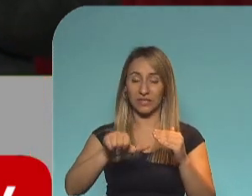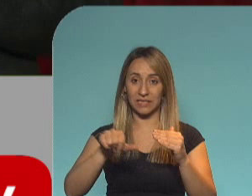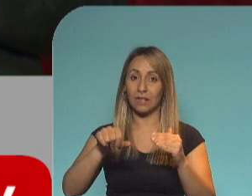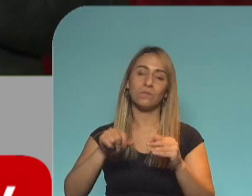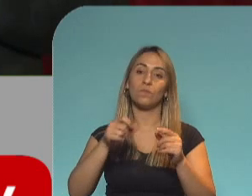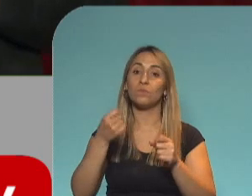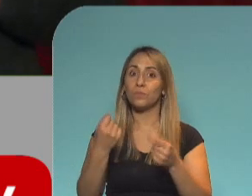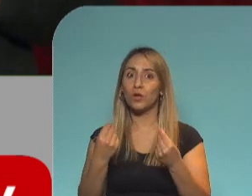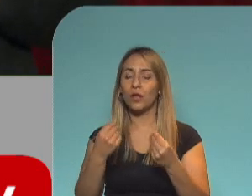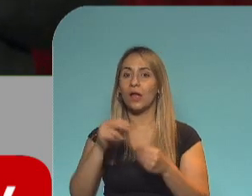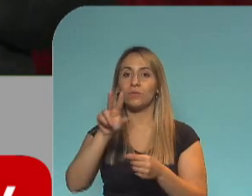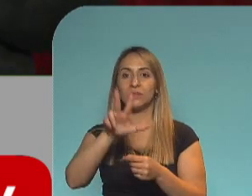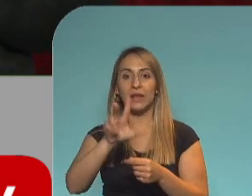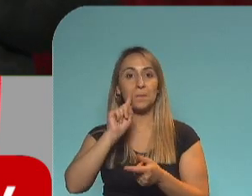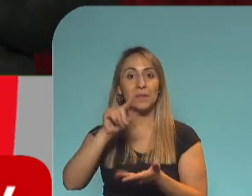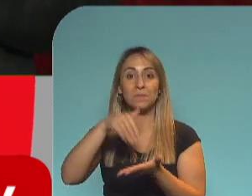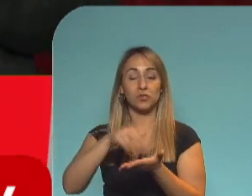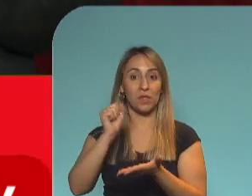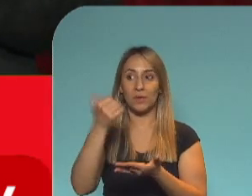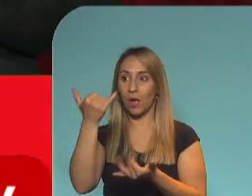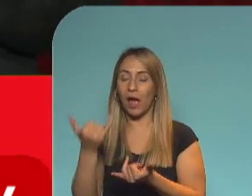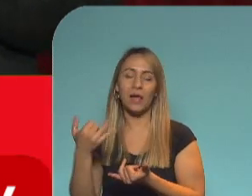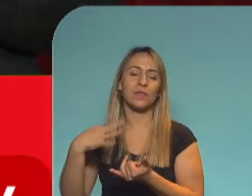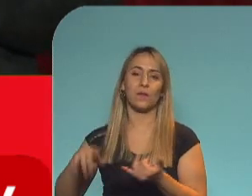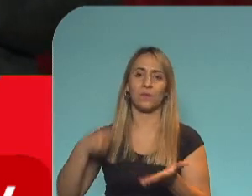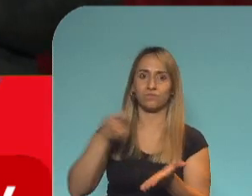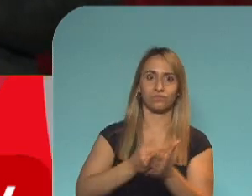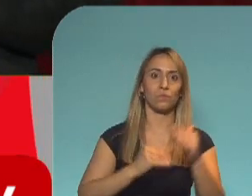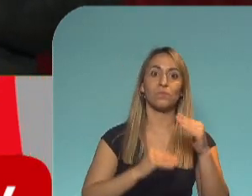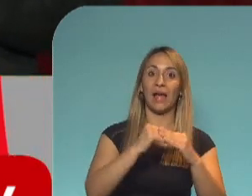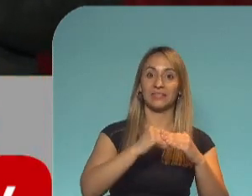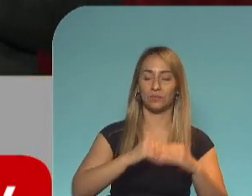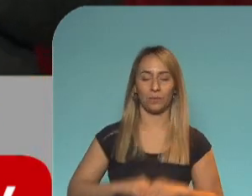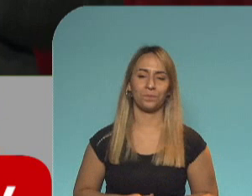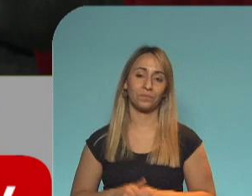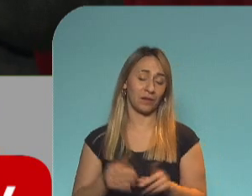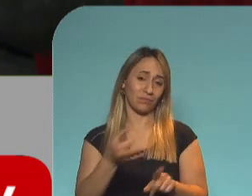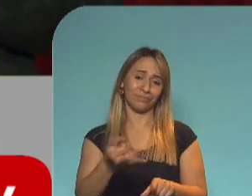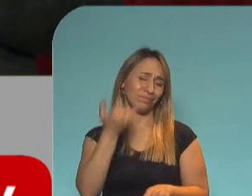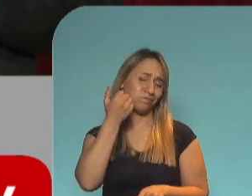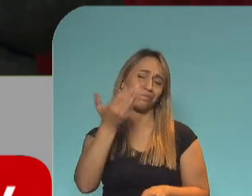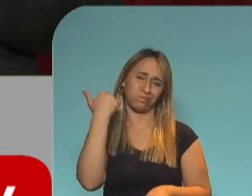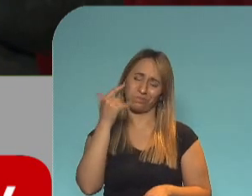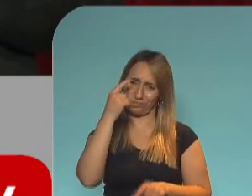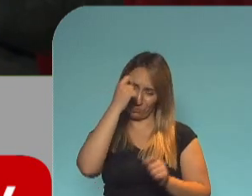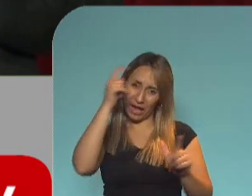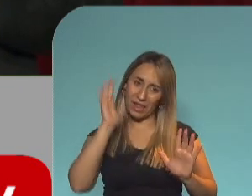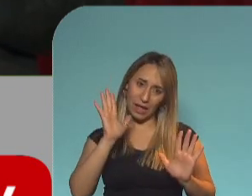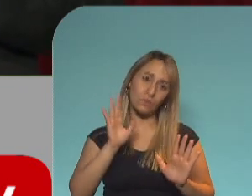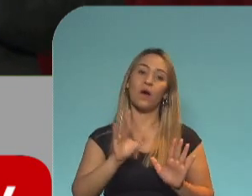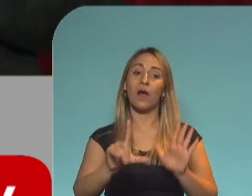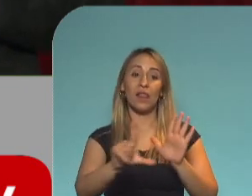millones de pesos. Bueno, ocurrió lo que imaginábamos, lo que se sabía de antemano. La ley iba a